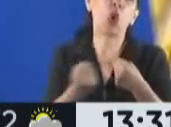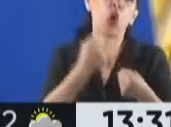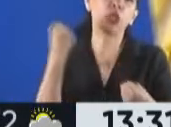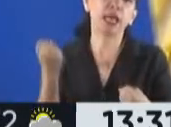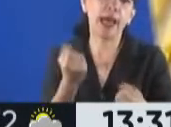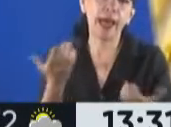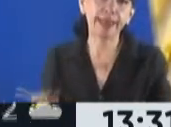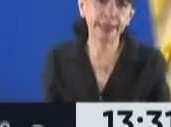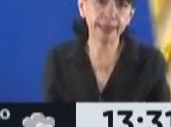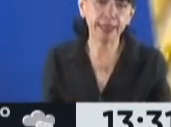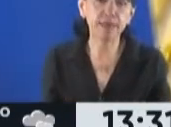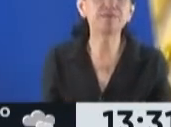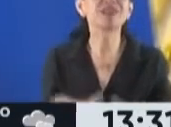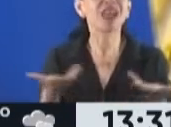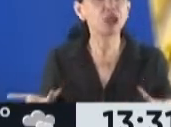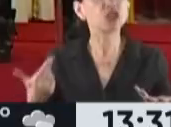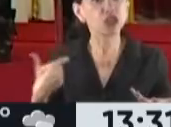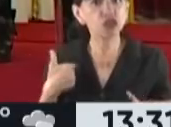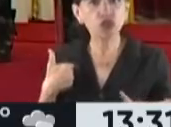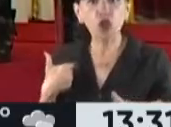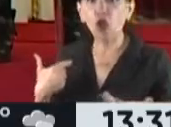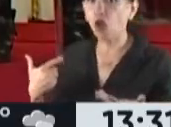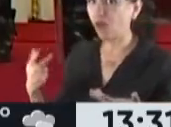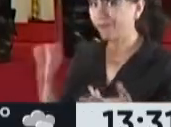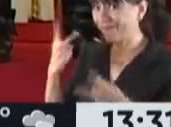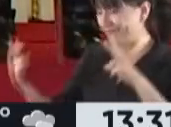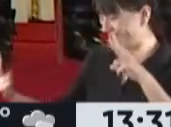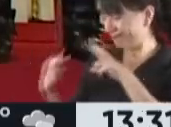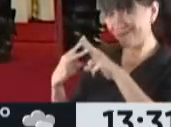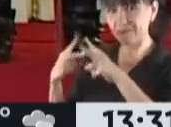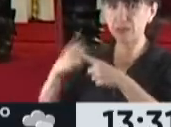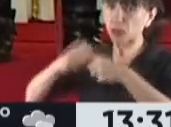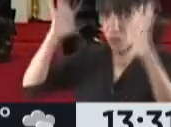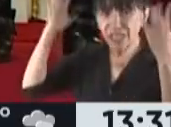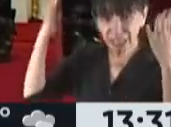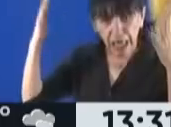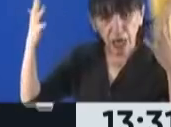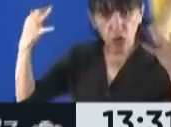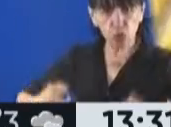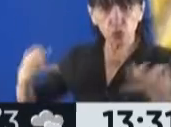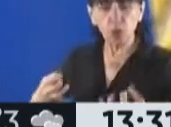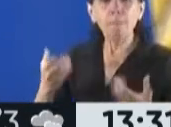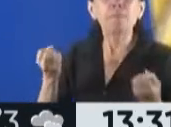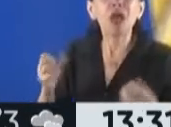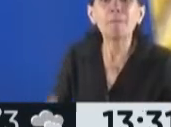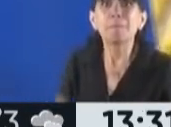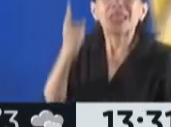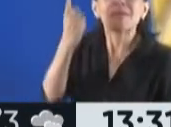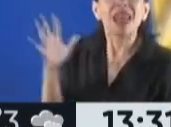cual, yo celebro mucho el encuentro que acabamos de tener, porque por primera vez hemos podido